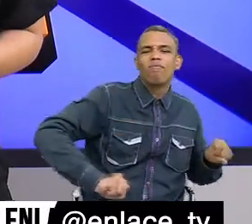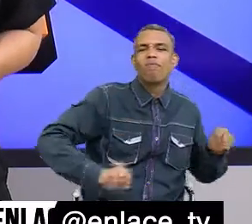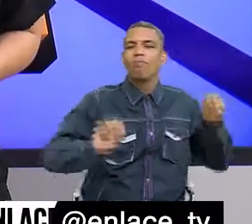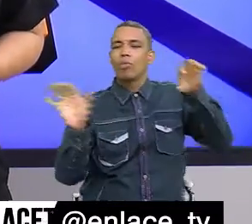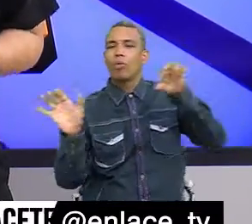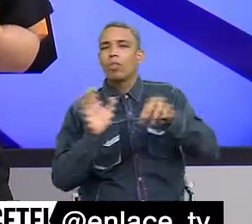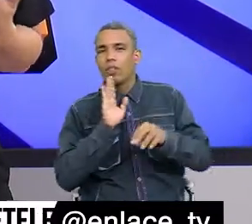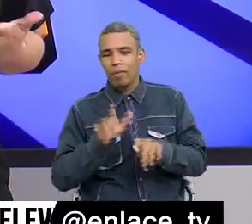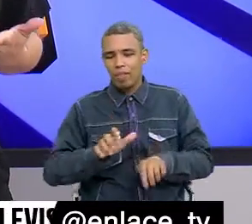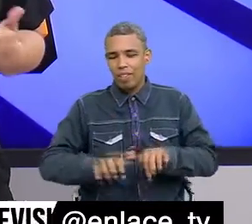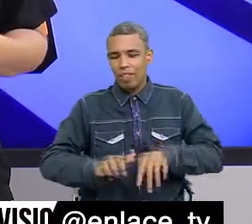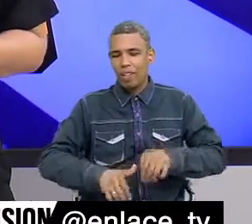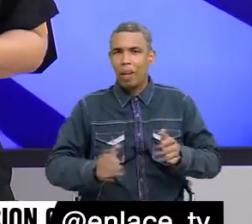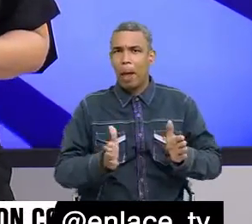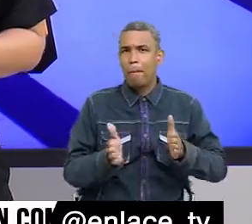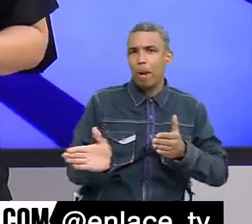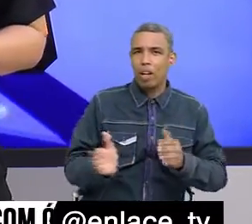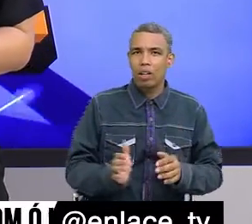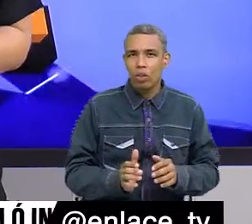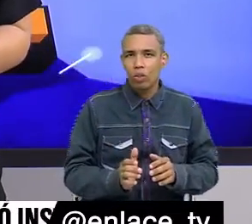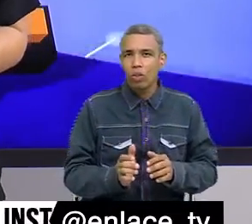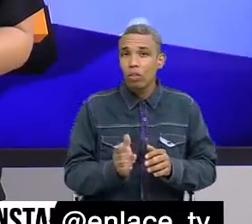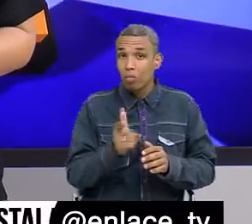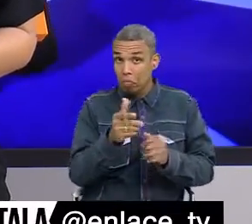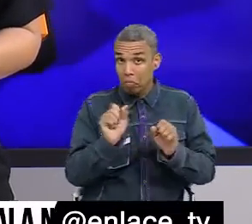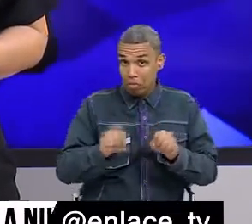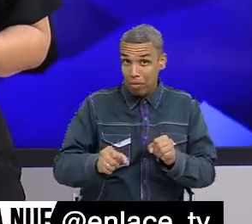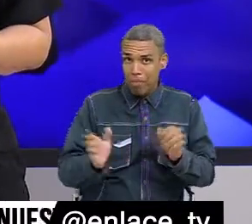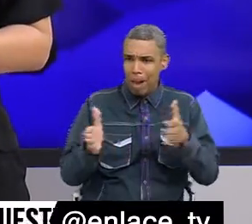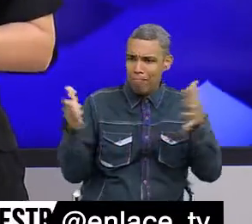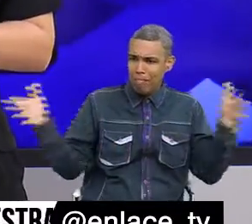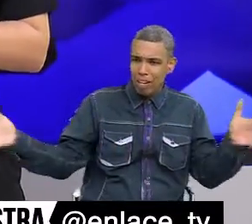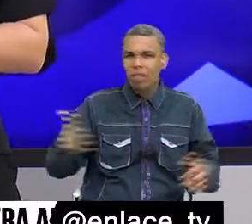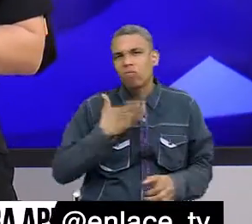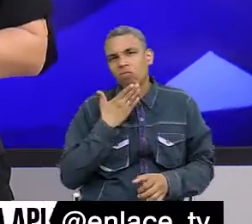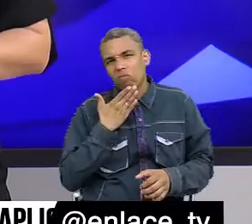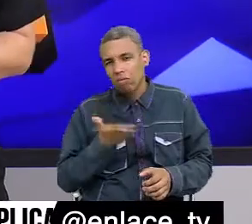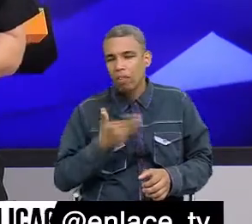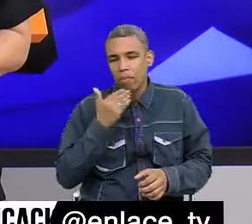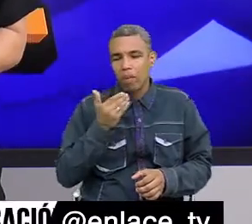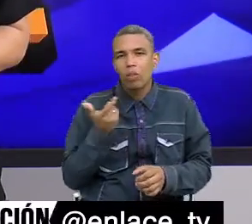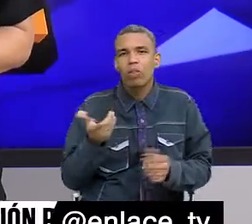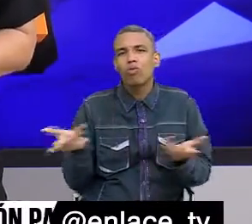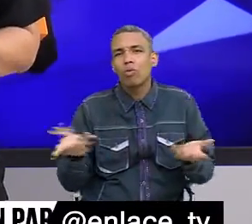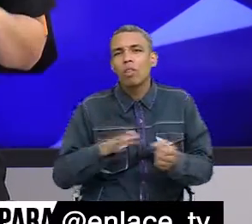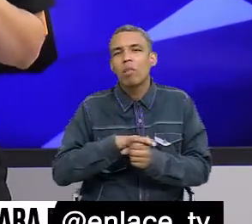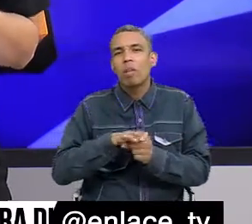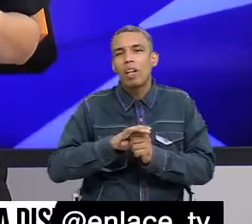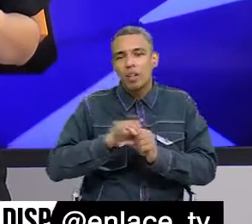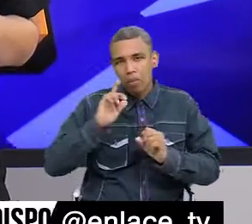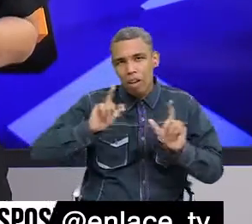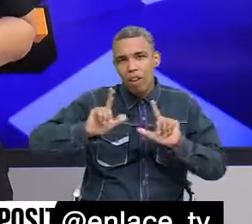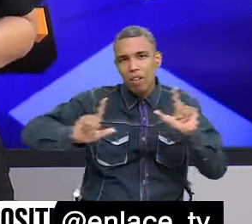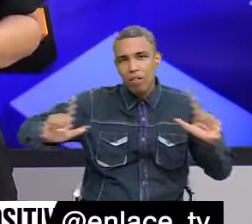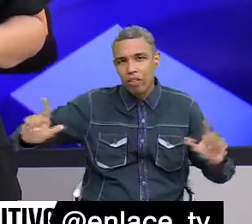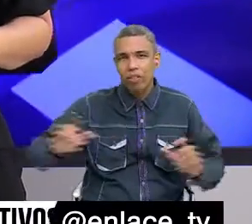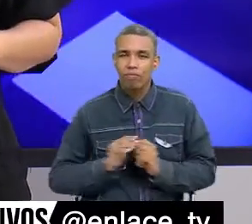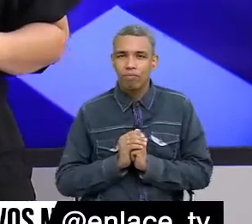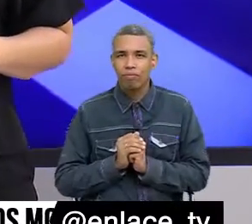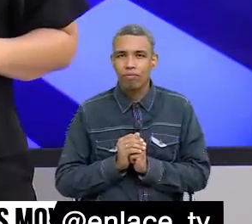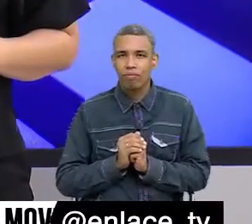sus funciones para mayor comodidad de sus beneficiarios. Por supuesto, está ubicado en el barrio La Libertad, pero en este edificio